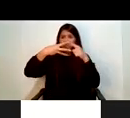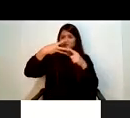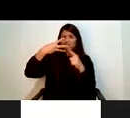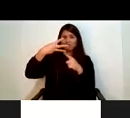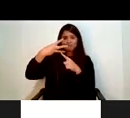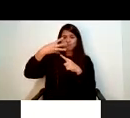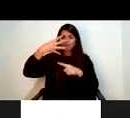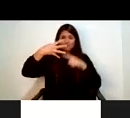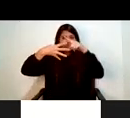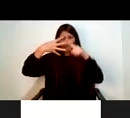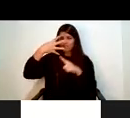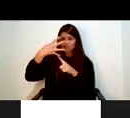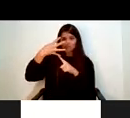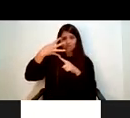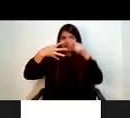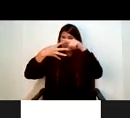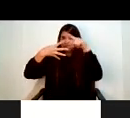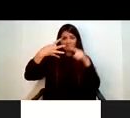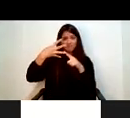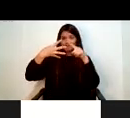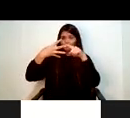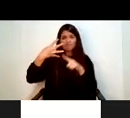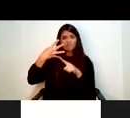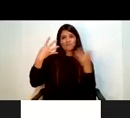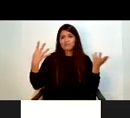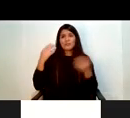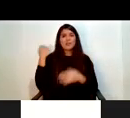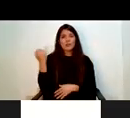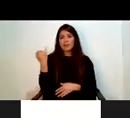Eso es independiente.